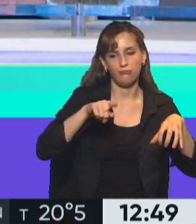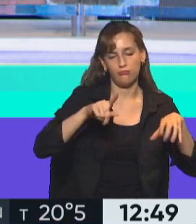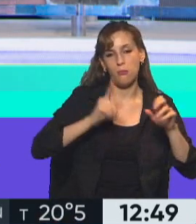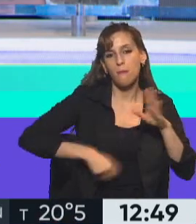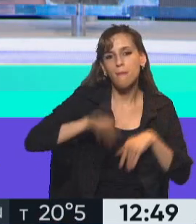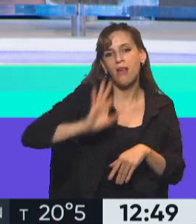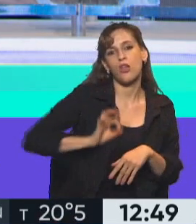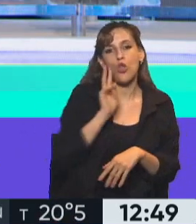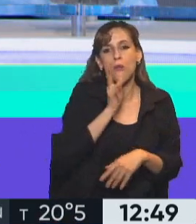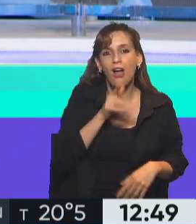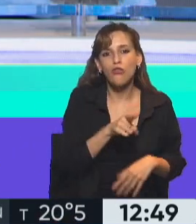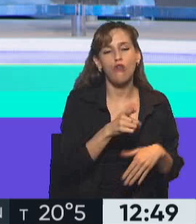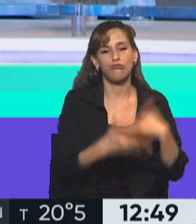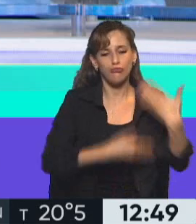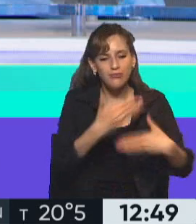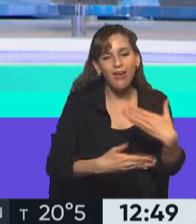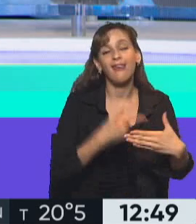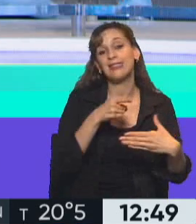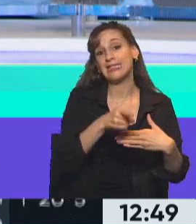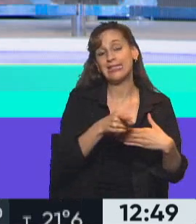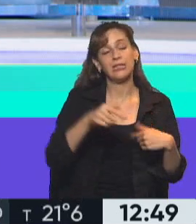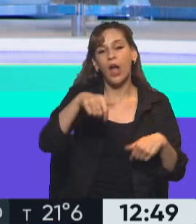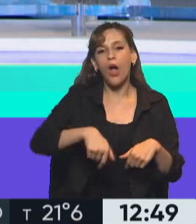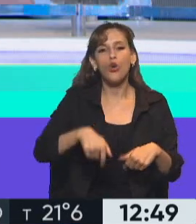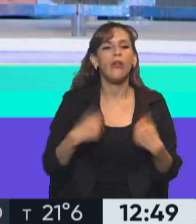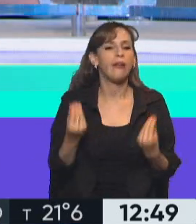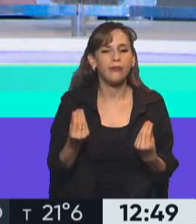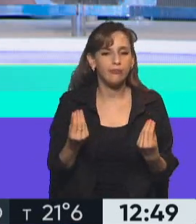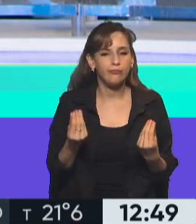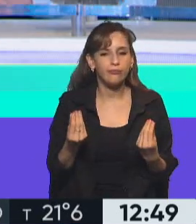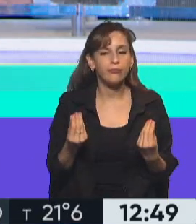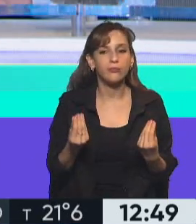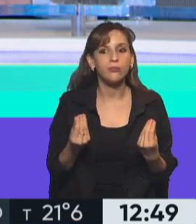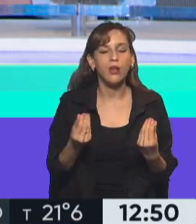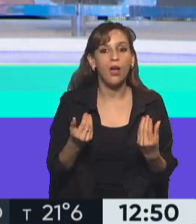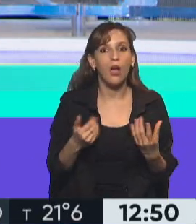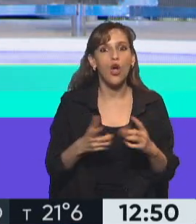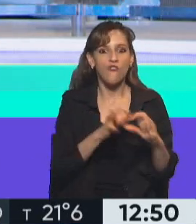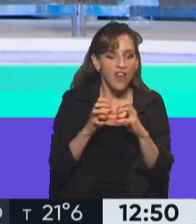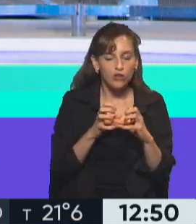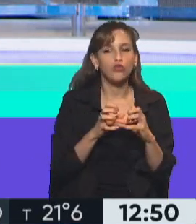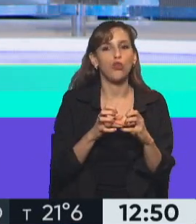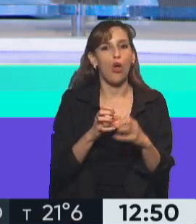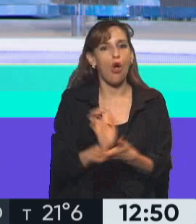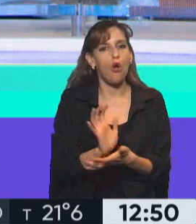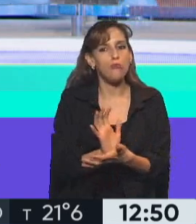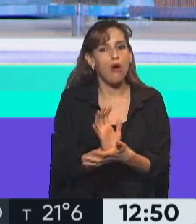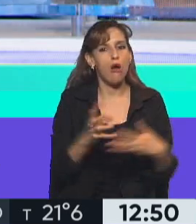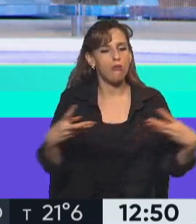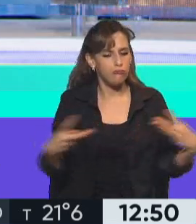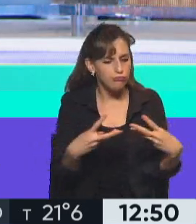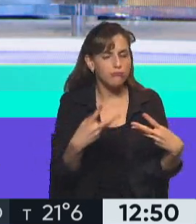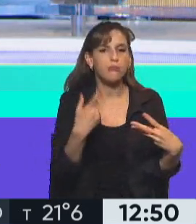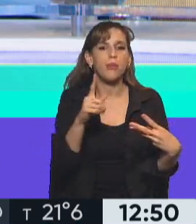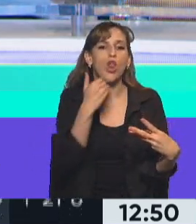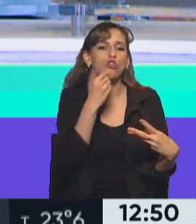de 2014. Y entonces lo que está pasando ahora es que cobra... estado activo ese conflicto, pero no queda muy en claro hacia dónde va a ir, si va a